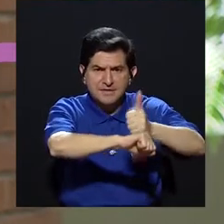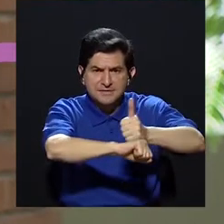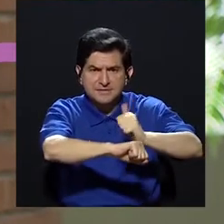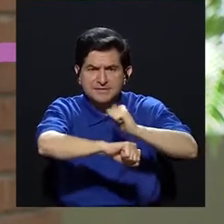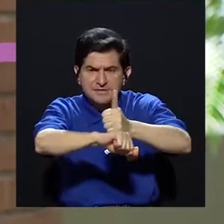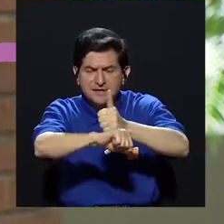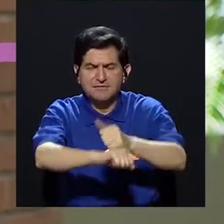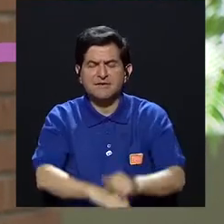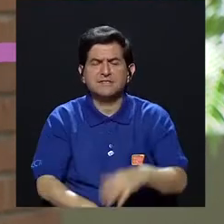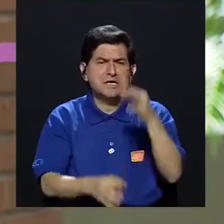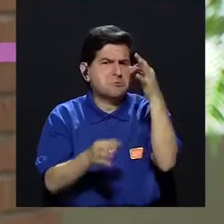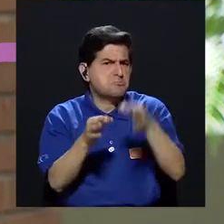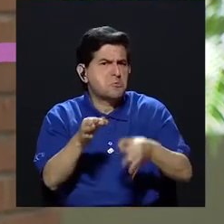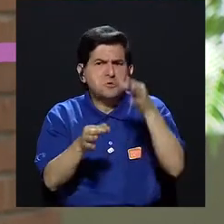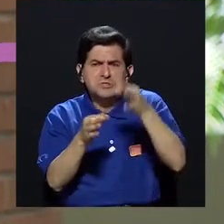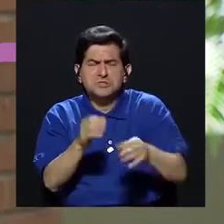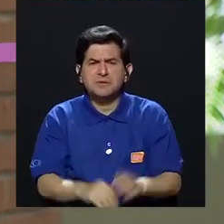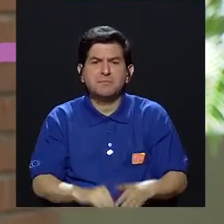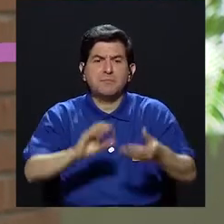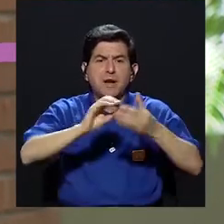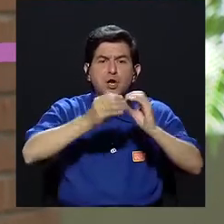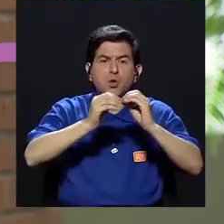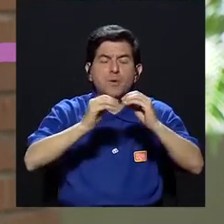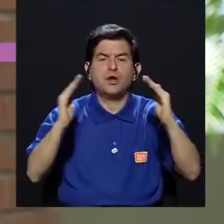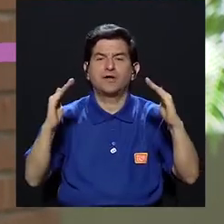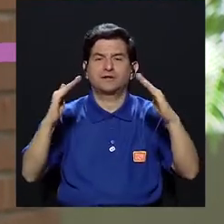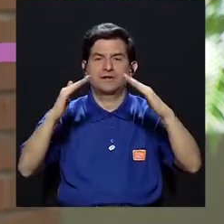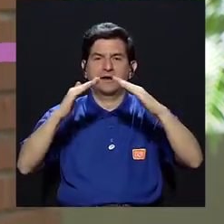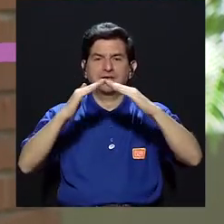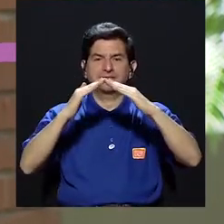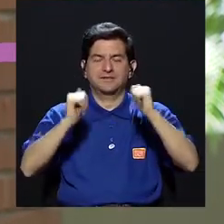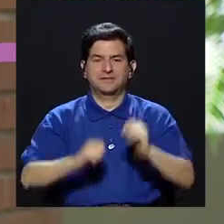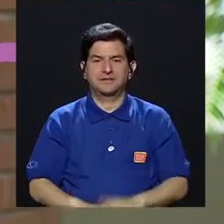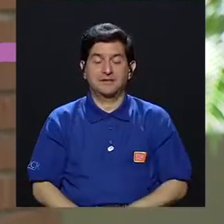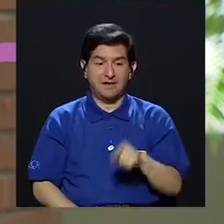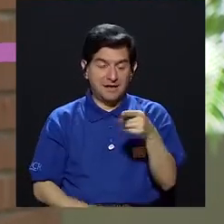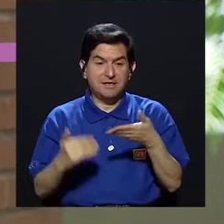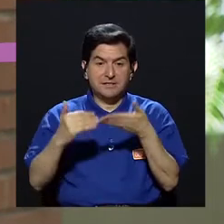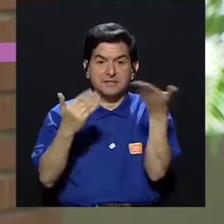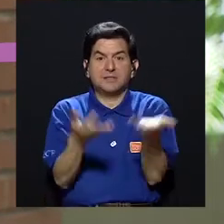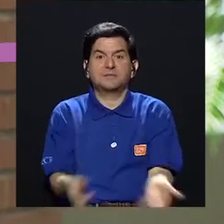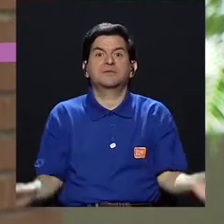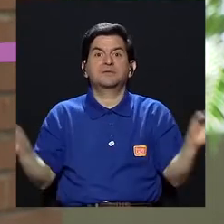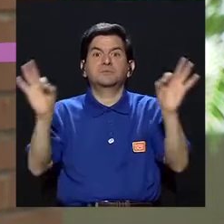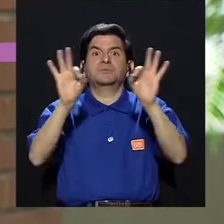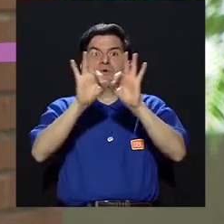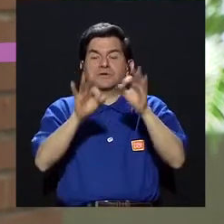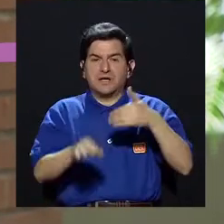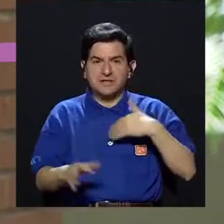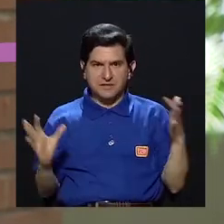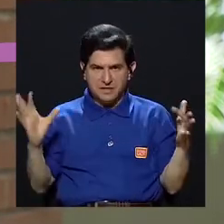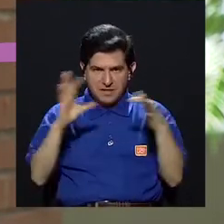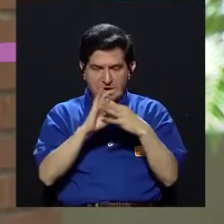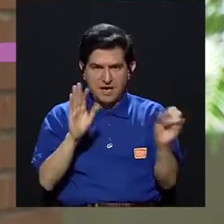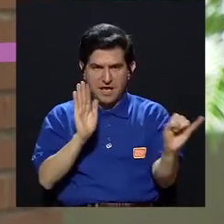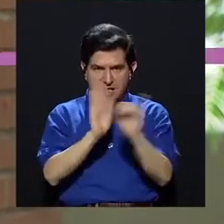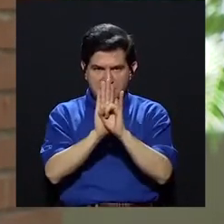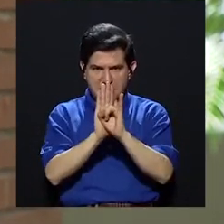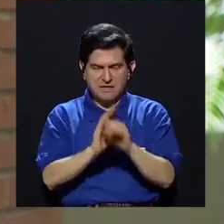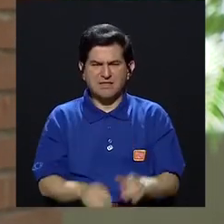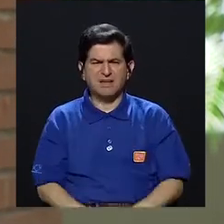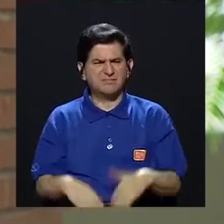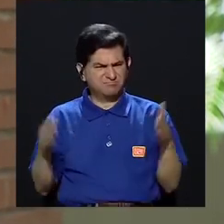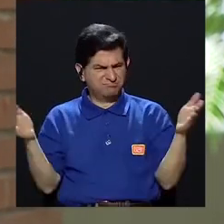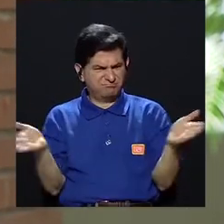por ejemplo, algo tan simple como la numeración de las casas, que es un elemento muy importante y que tiene que ver con la identidad. ¿Por